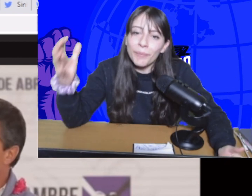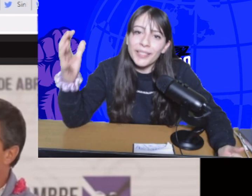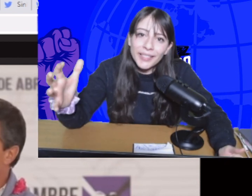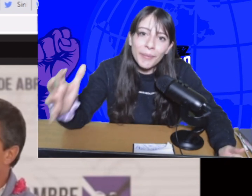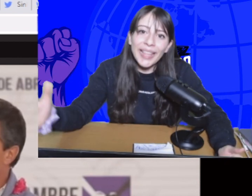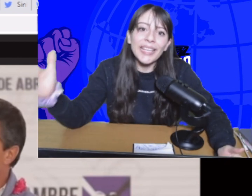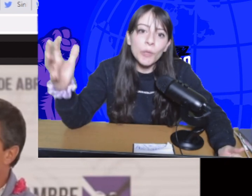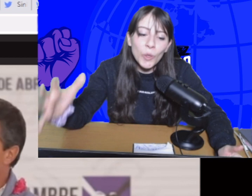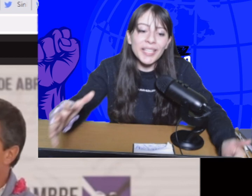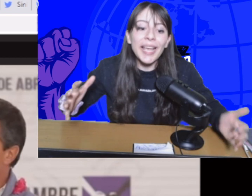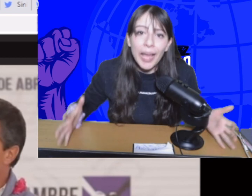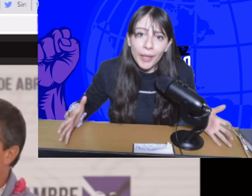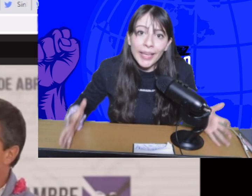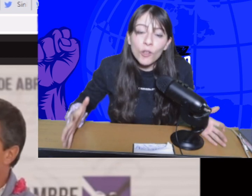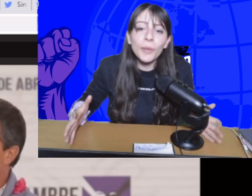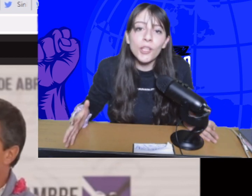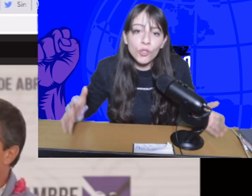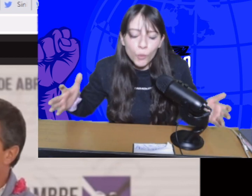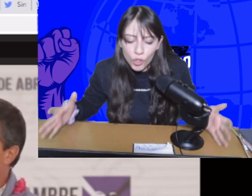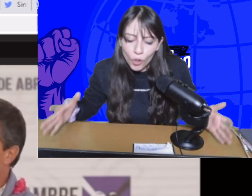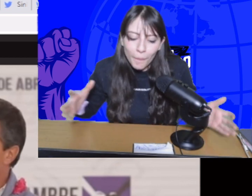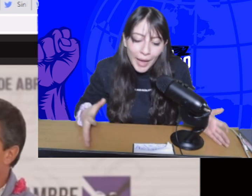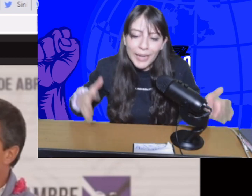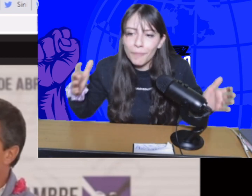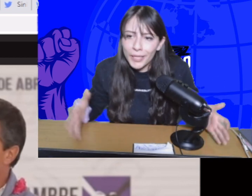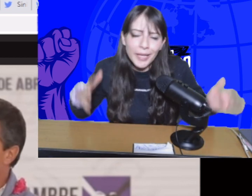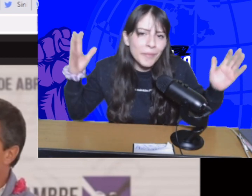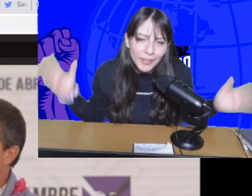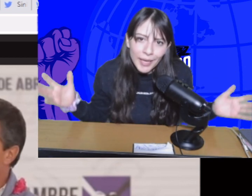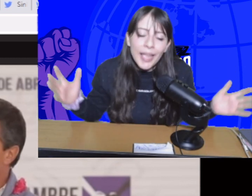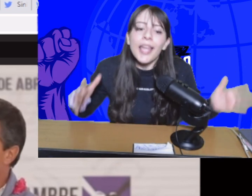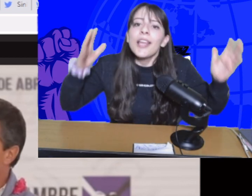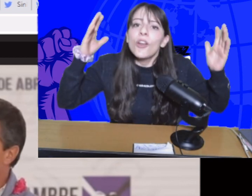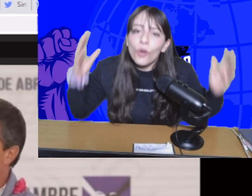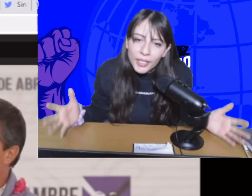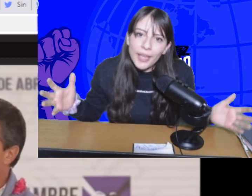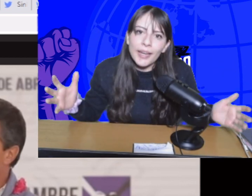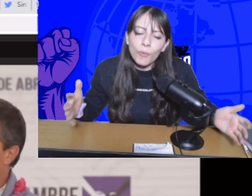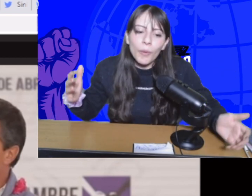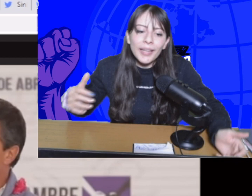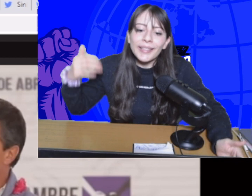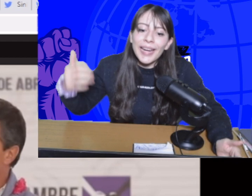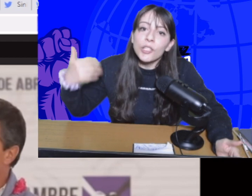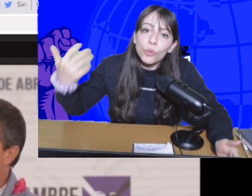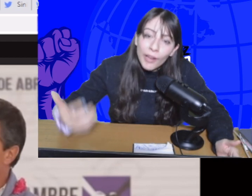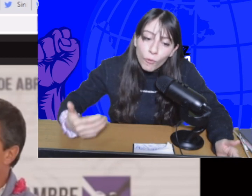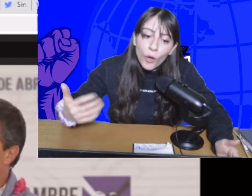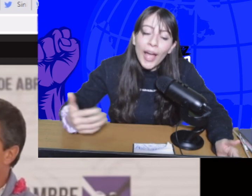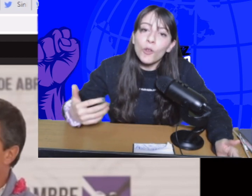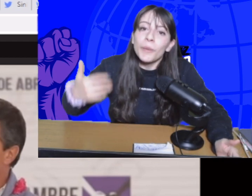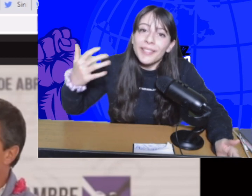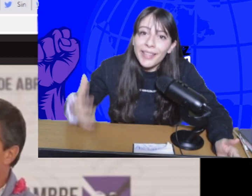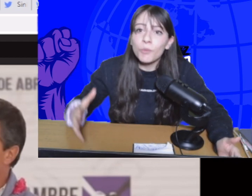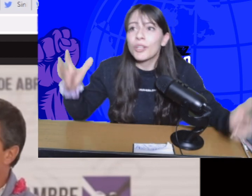patria y precisamente Andrés Manuel señalaba que los partidos de oposición PAN y PRI y MC no quieren aprobar quitar el